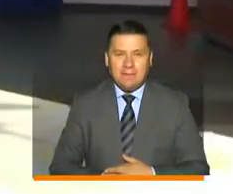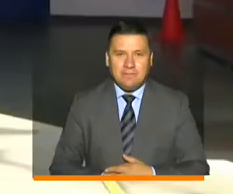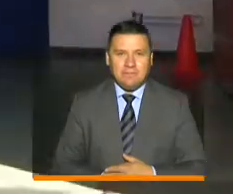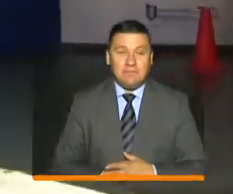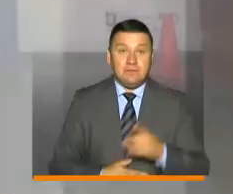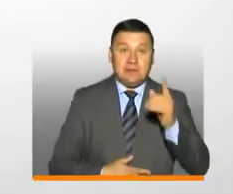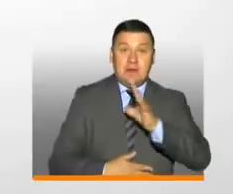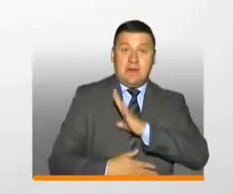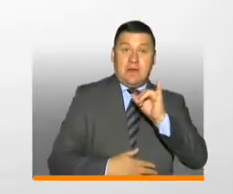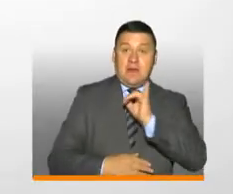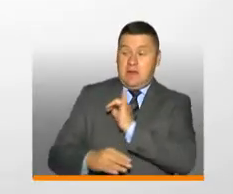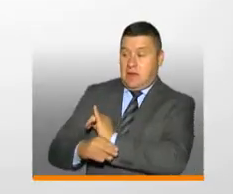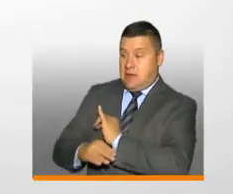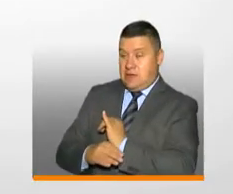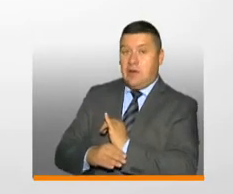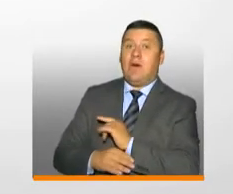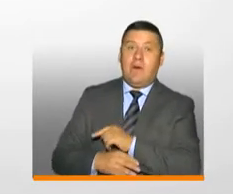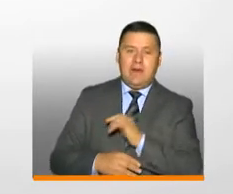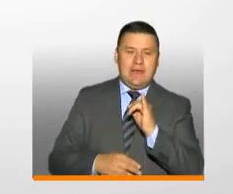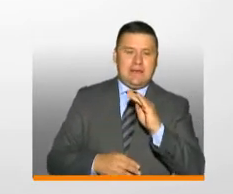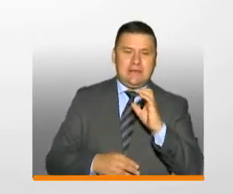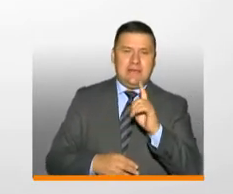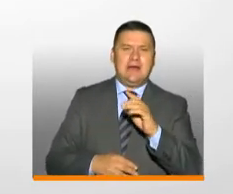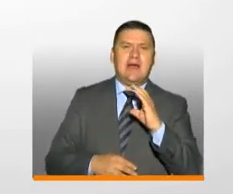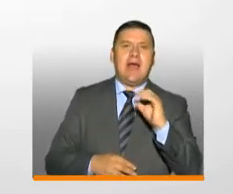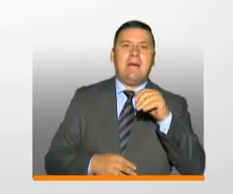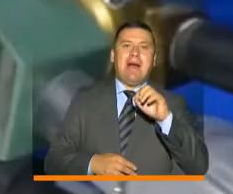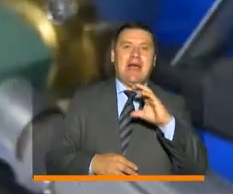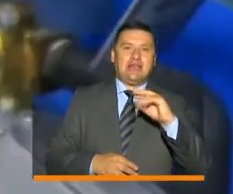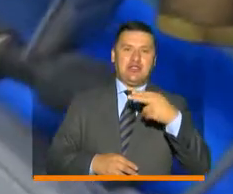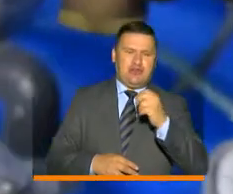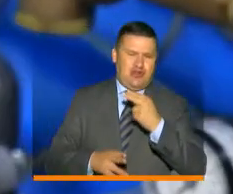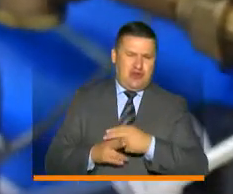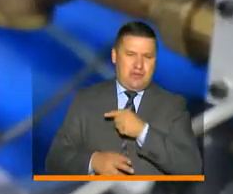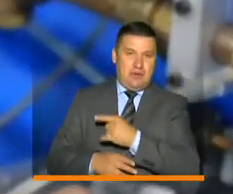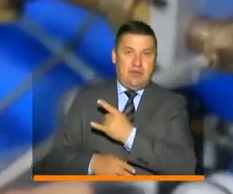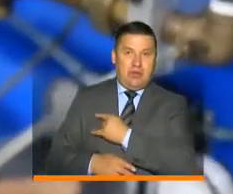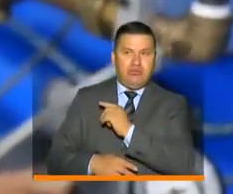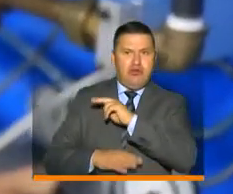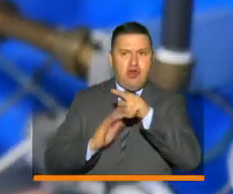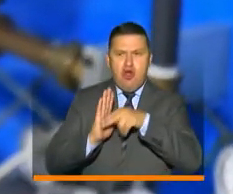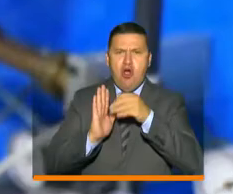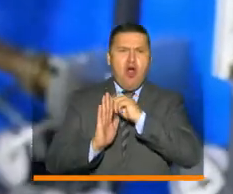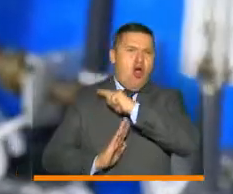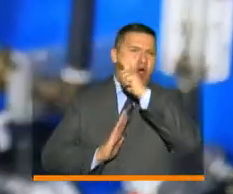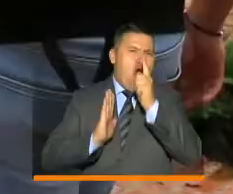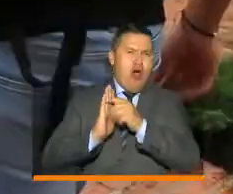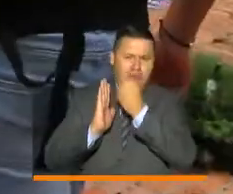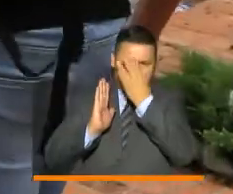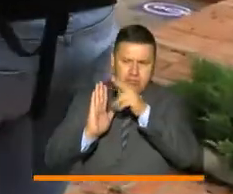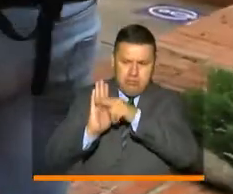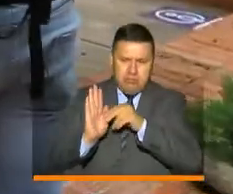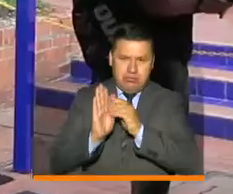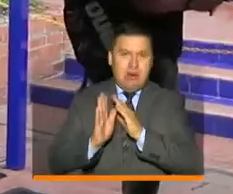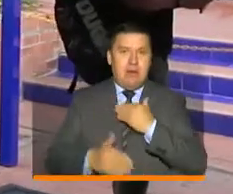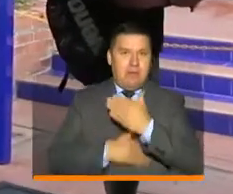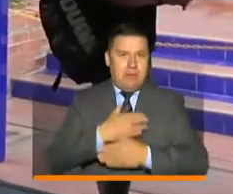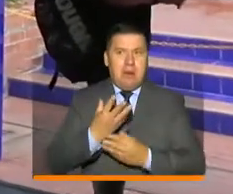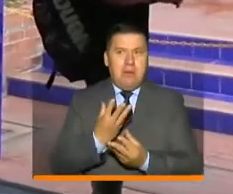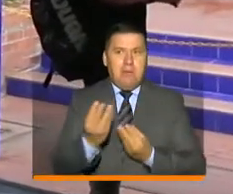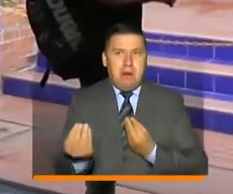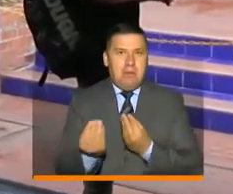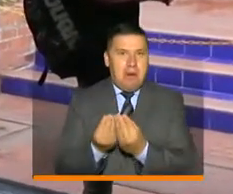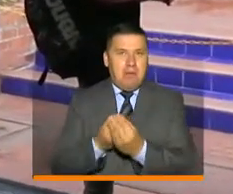También en Cali, las instituciones ICESI y Antonio José Camacho, con todos los protocolos de bioseguridad, avanzan en el retorno